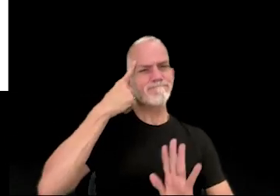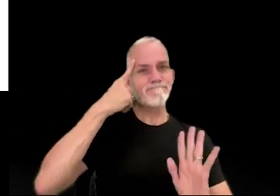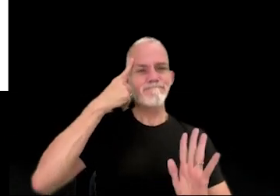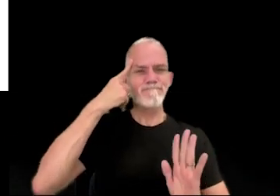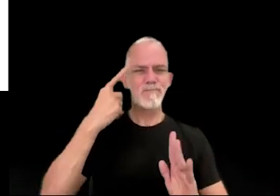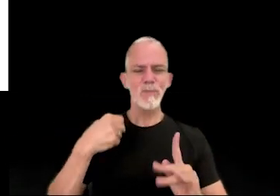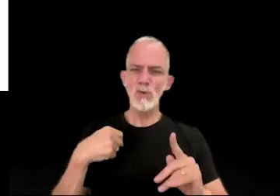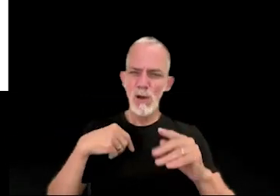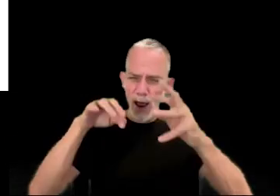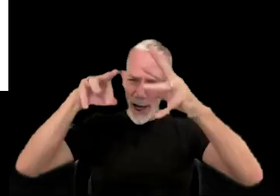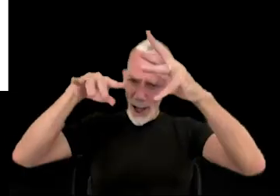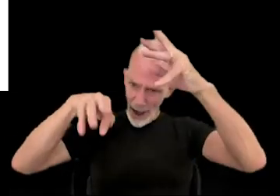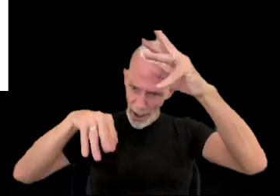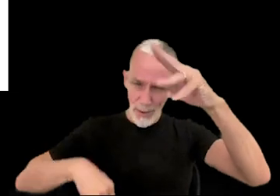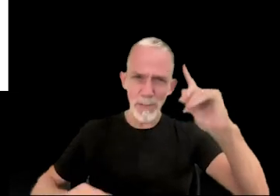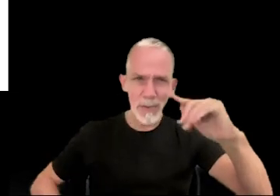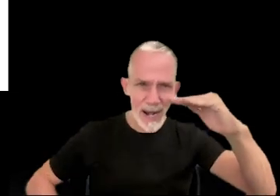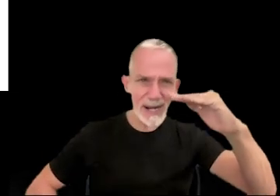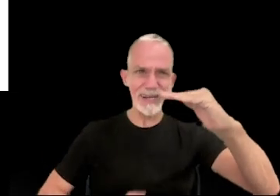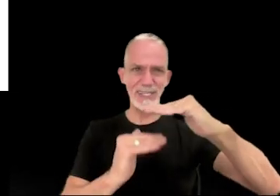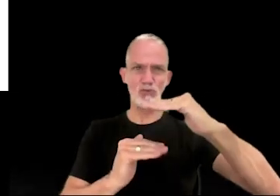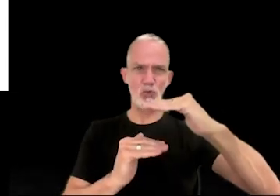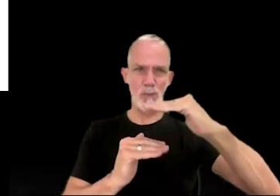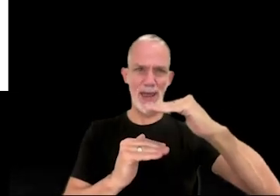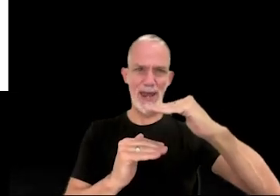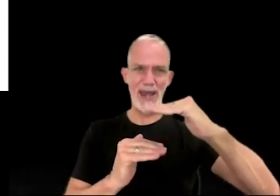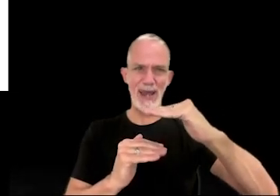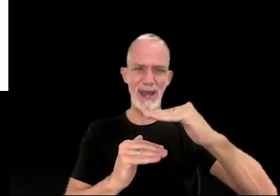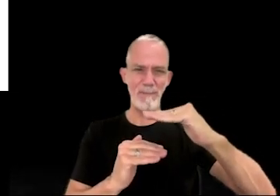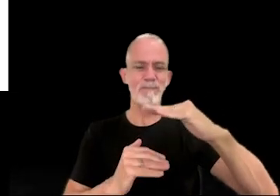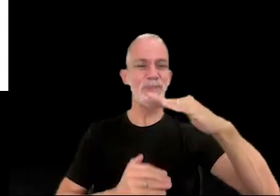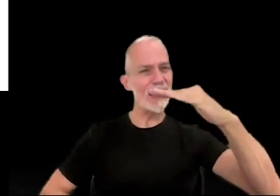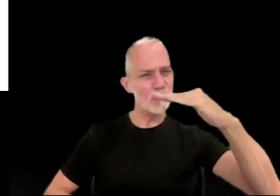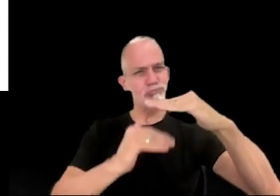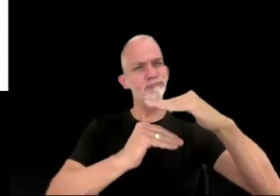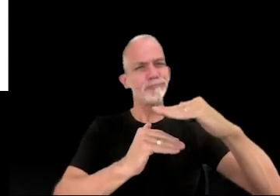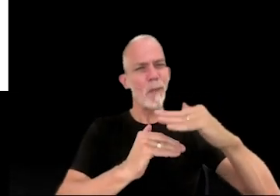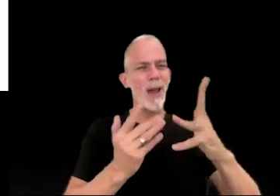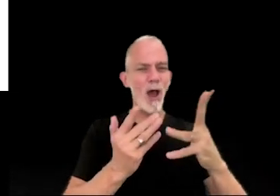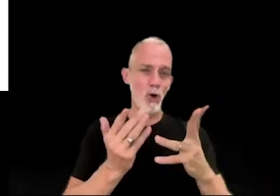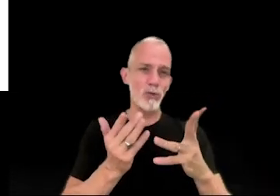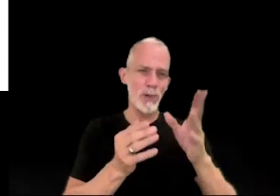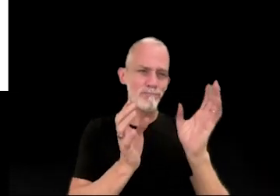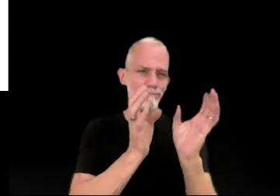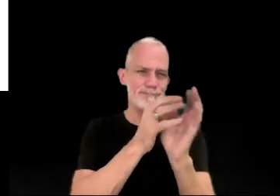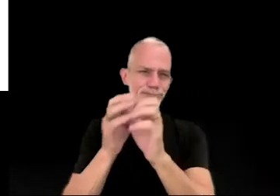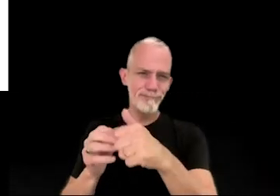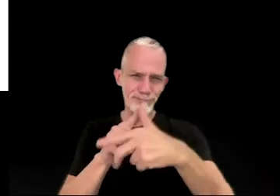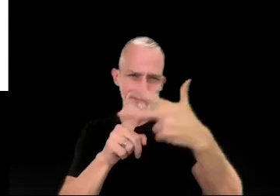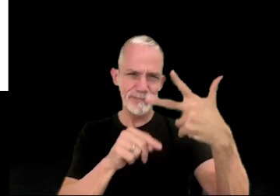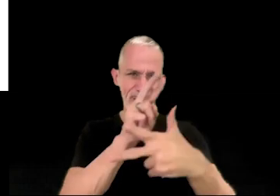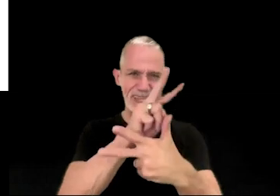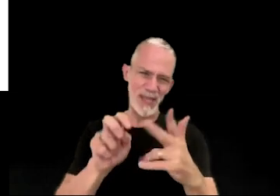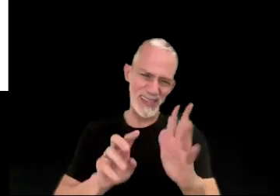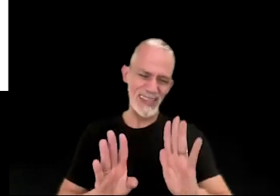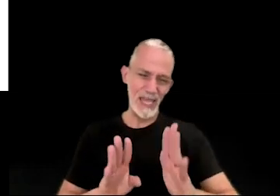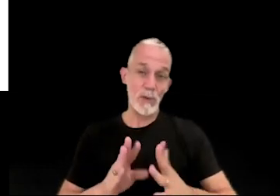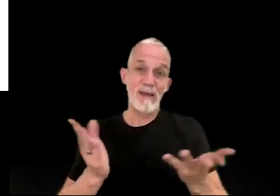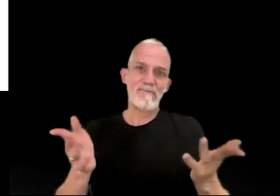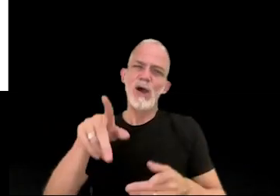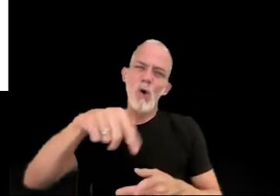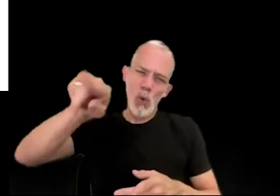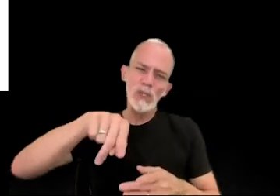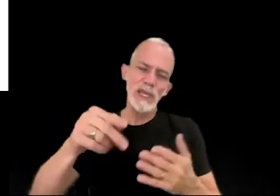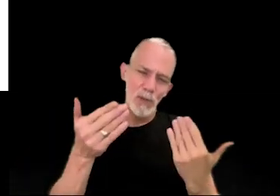un resumen, como para agrupar los distintos tópicos. Confío después en que ustedes